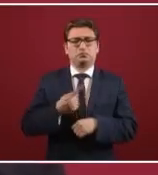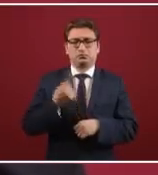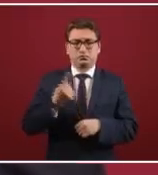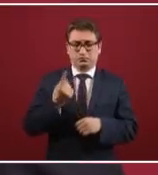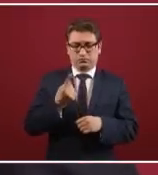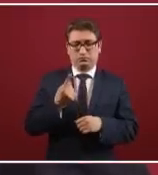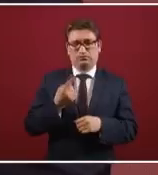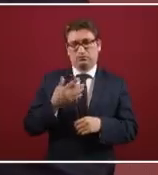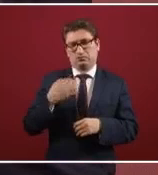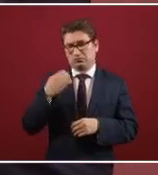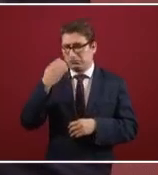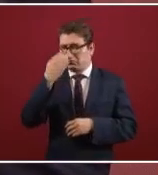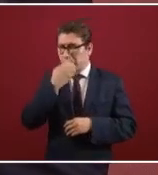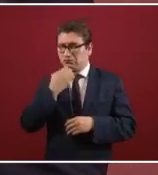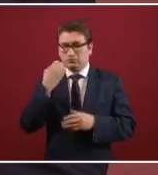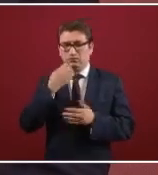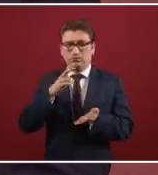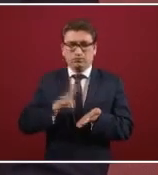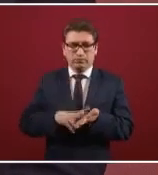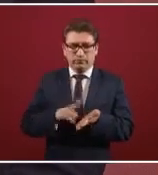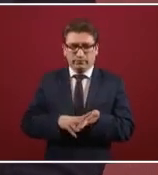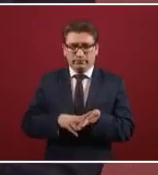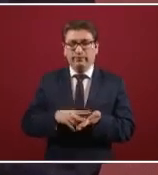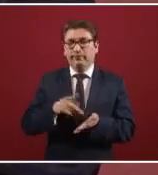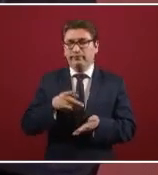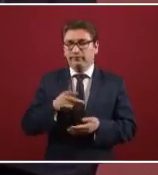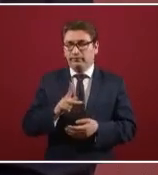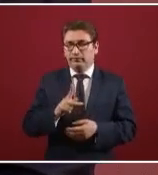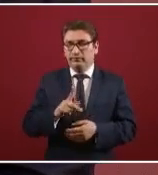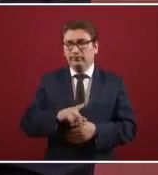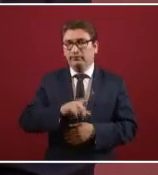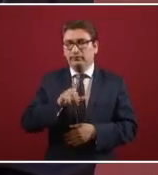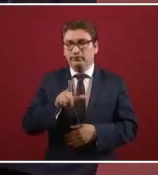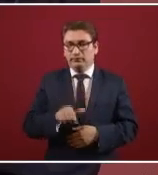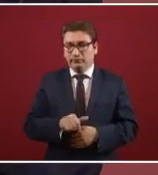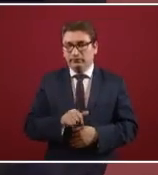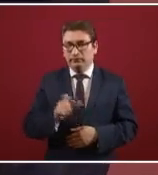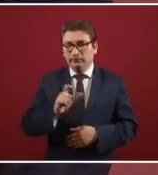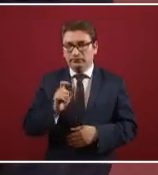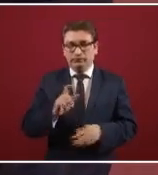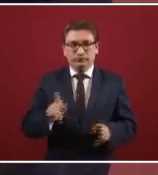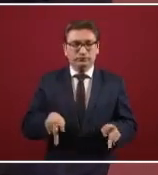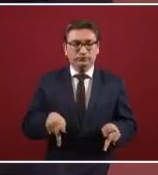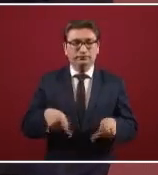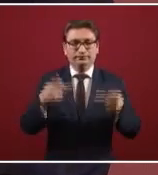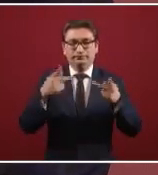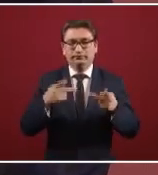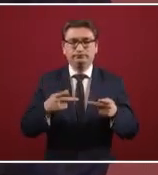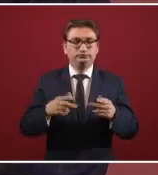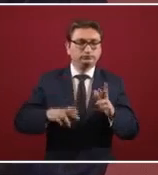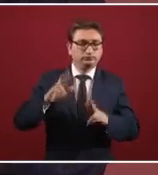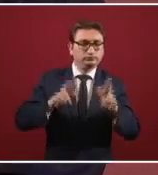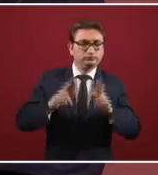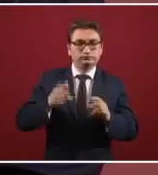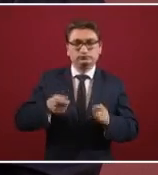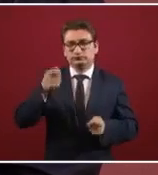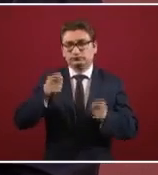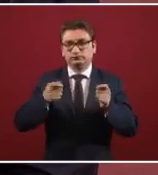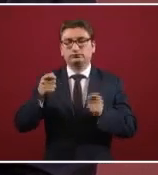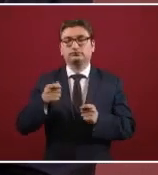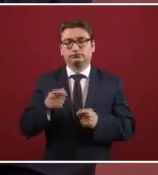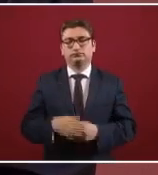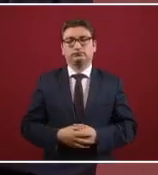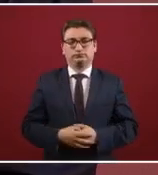avalúo y ya cuando se subasta además